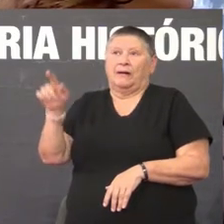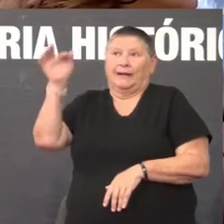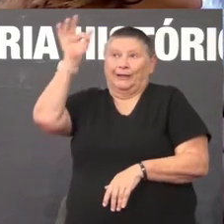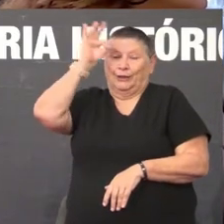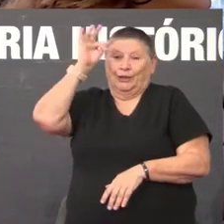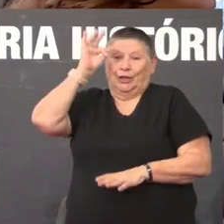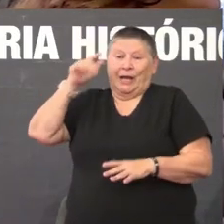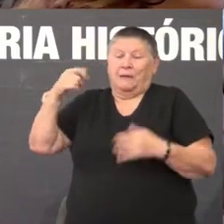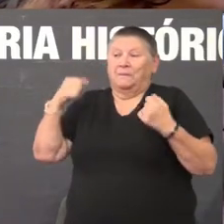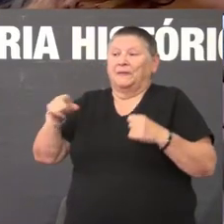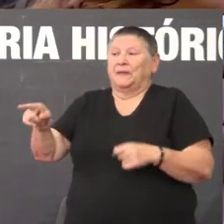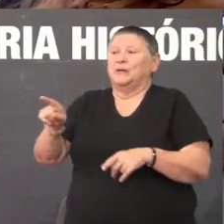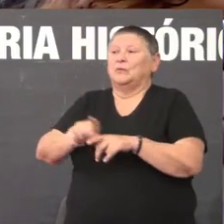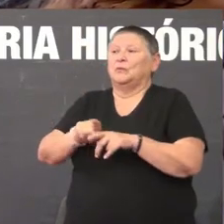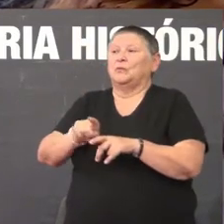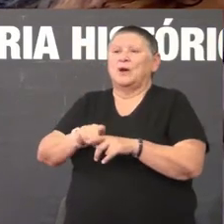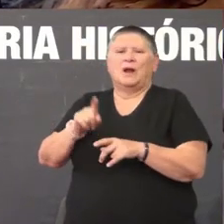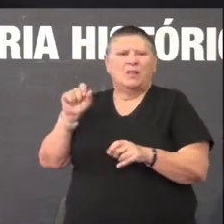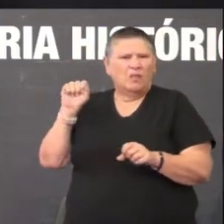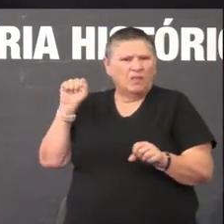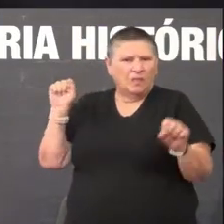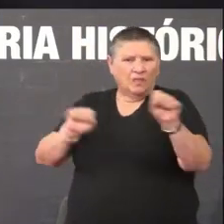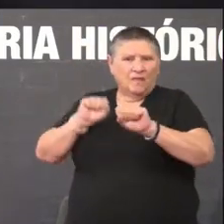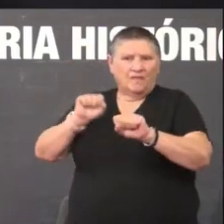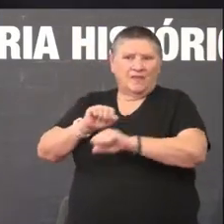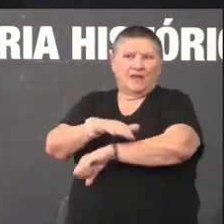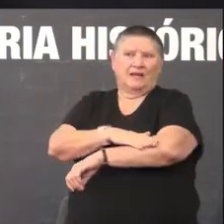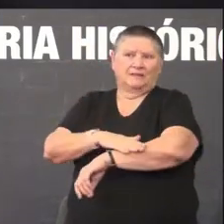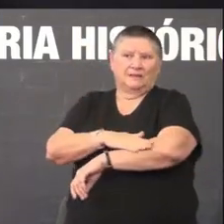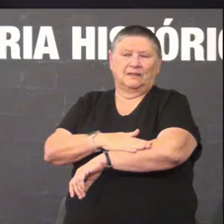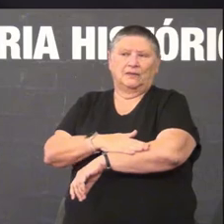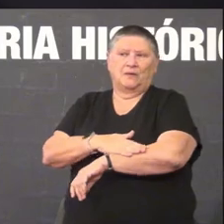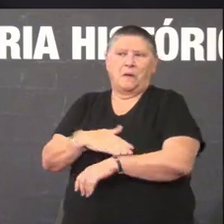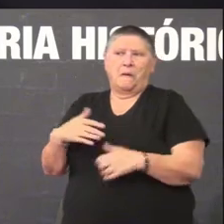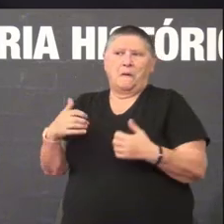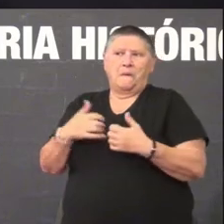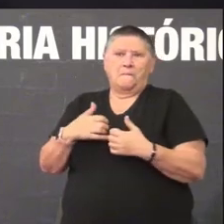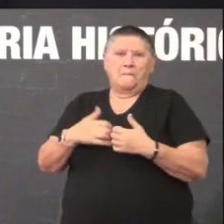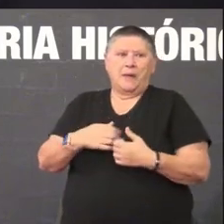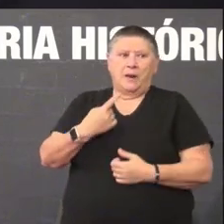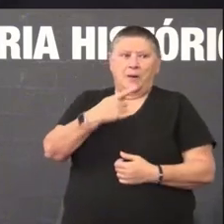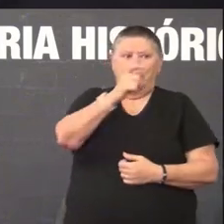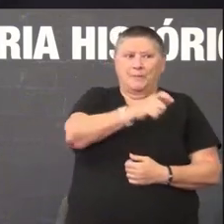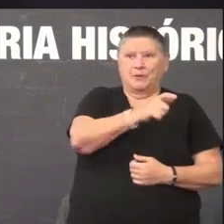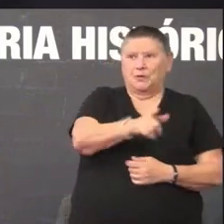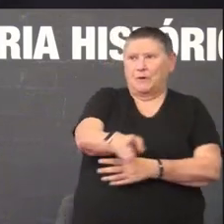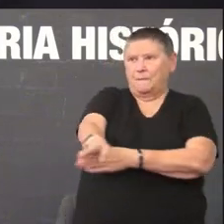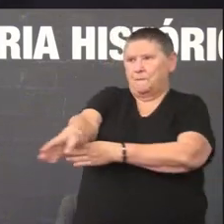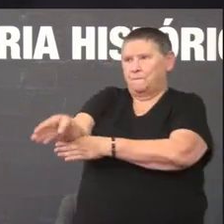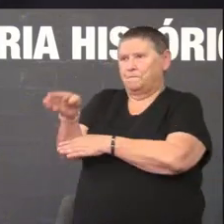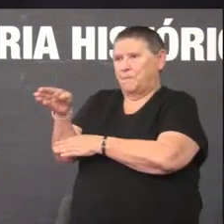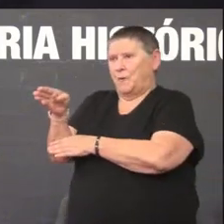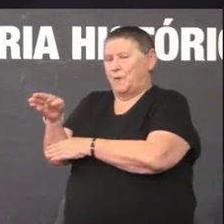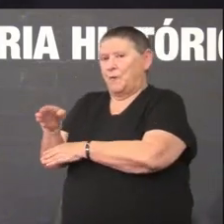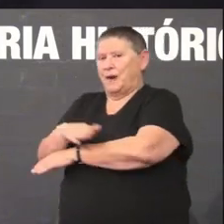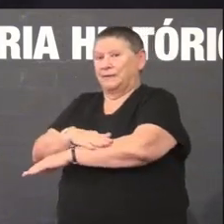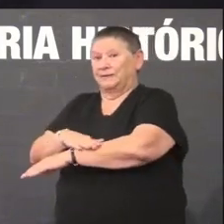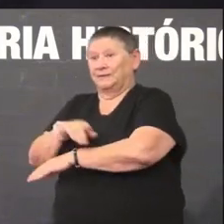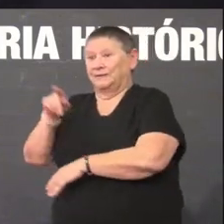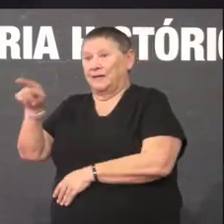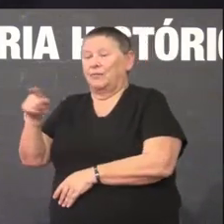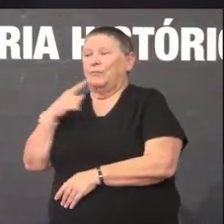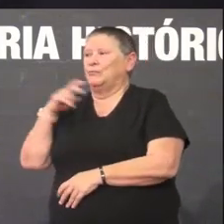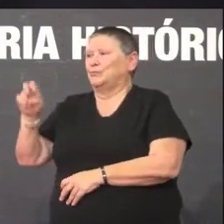en la práctica está para defender al Estado. Y entonces, si hay alguien que ataca al Estado, tiene que utilizar cualquier mecanismo a su